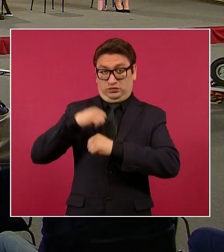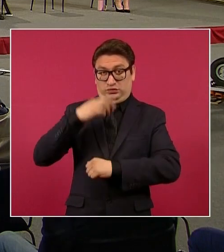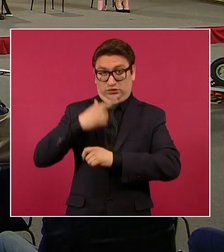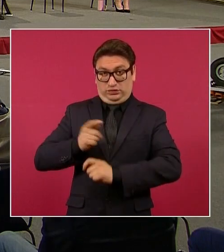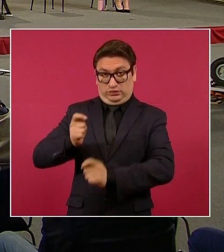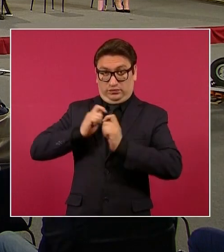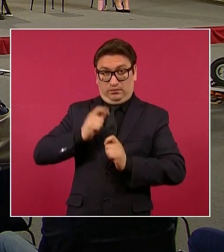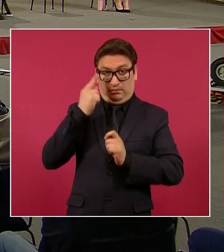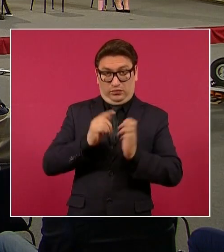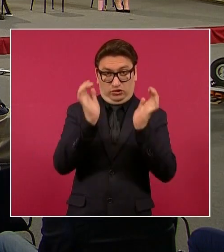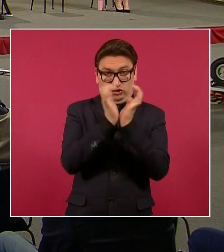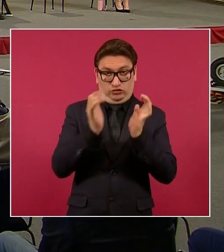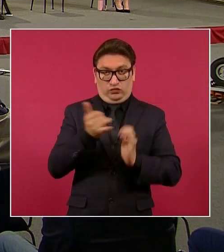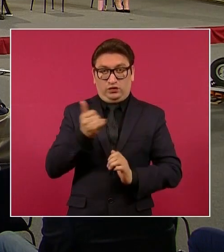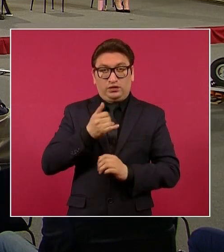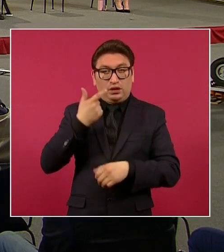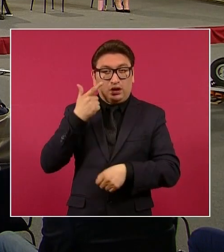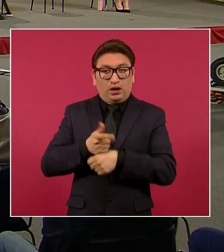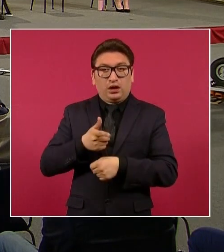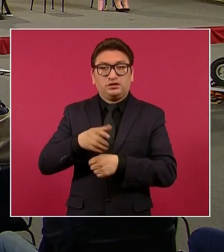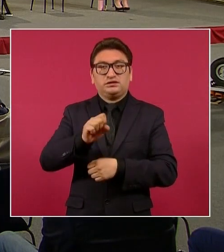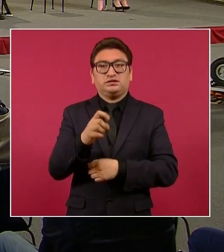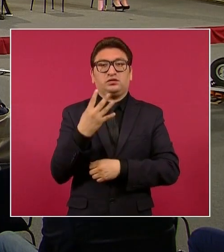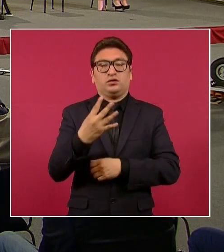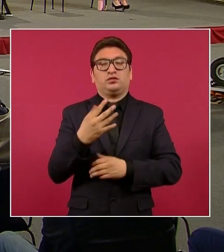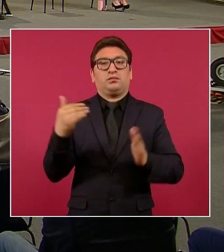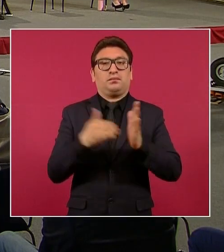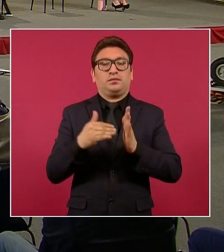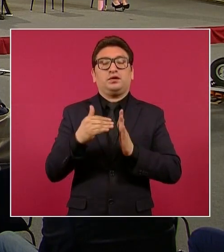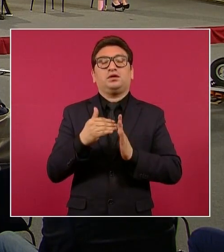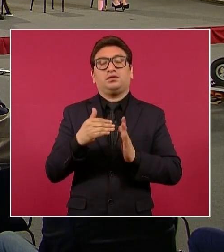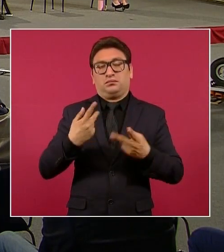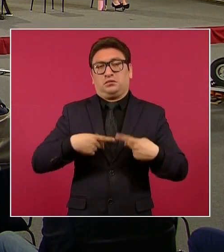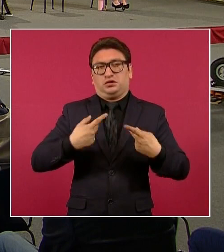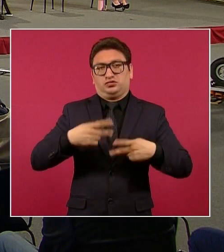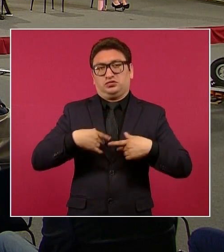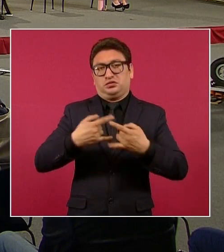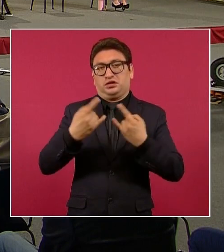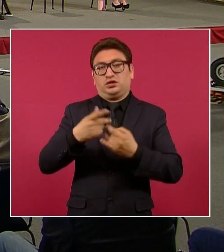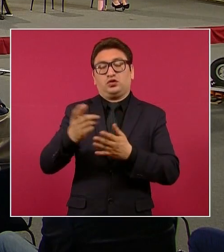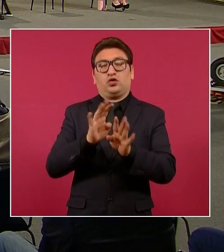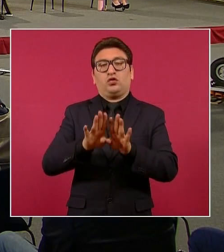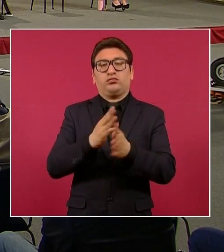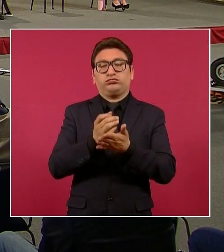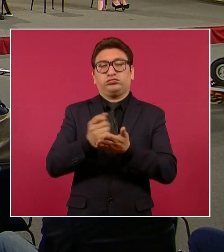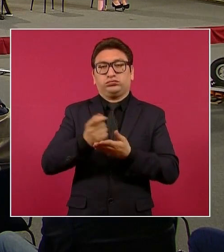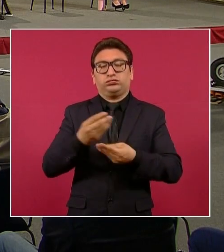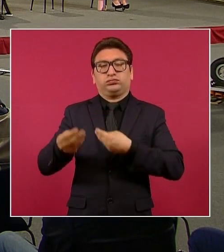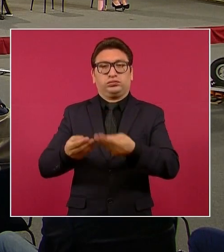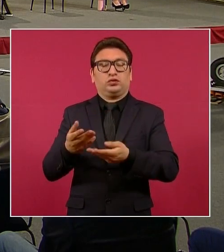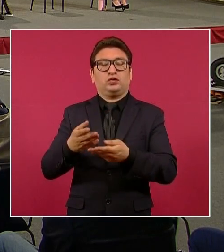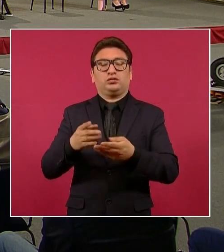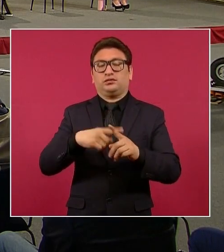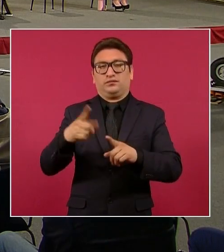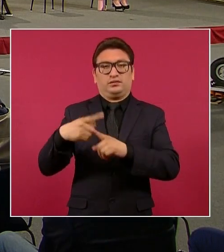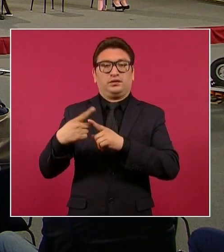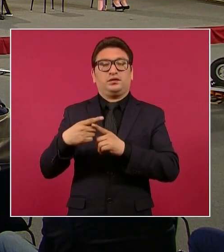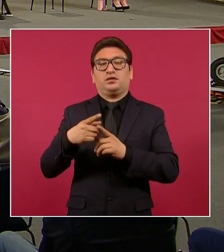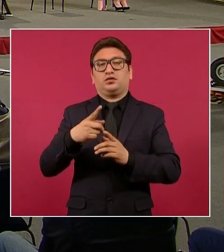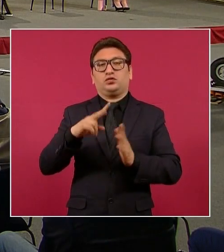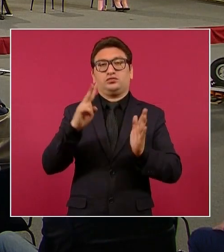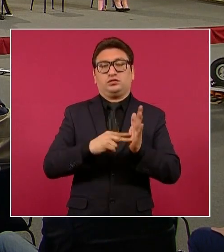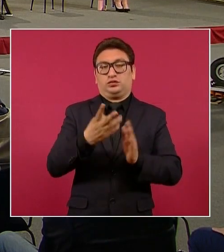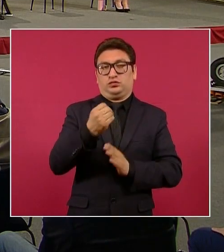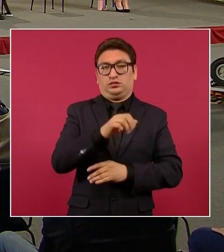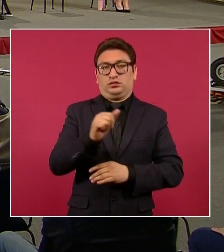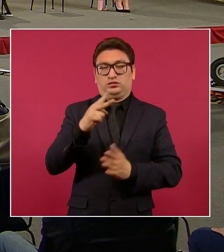Fobiste, encontramos que había alrededor de 64.000 testimonios pendientes de entregarse en un rango entre 2009